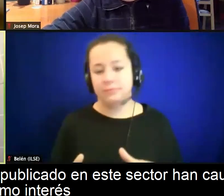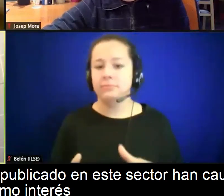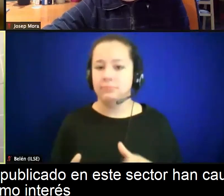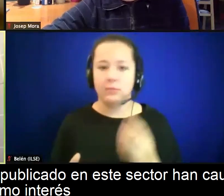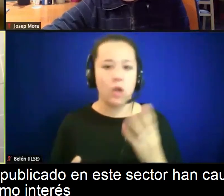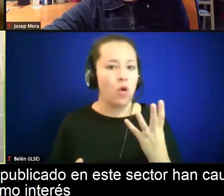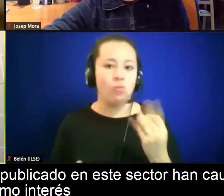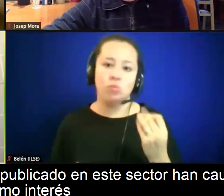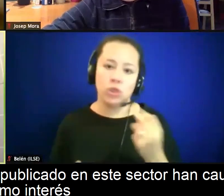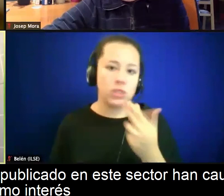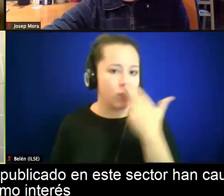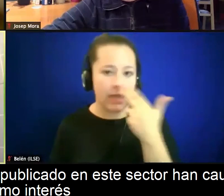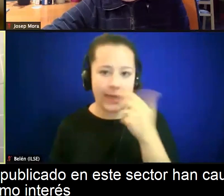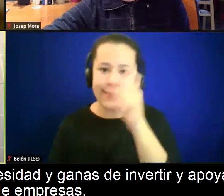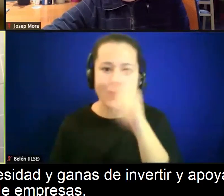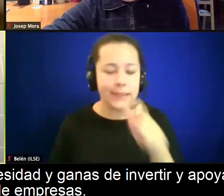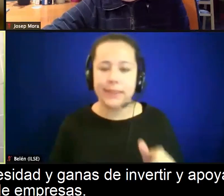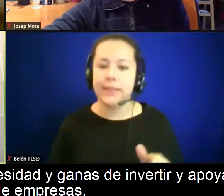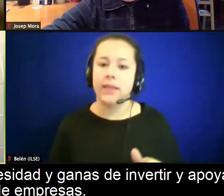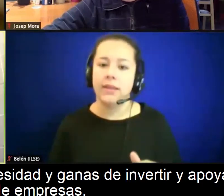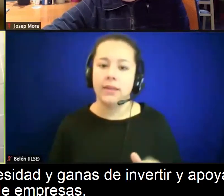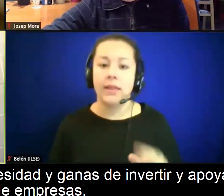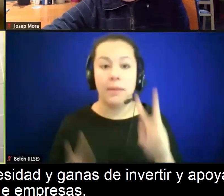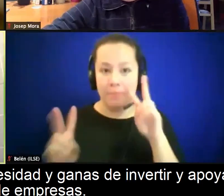causado muchísimo interés y vemos que se